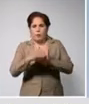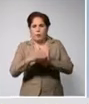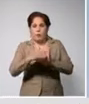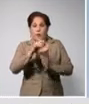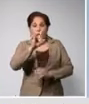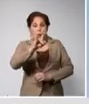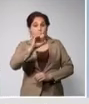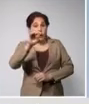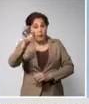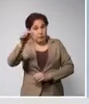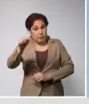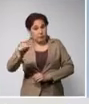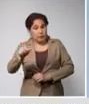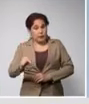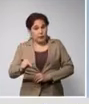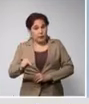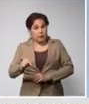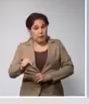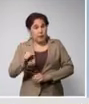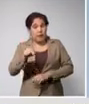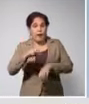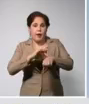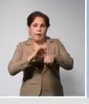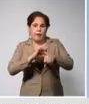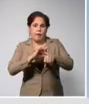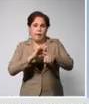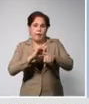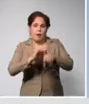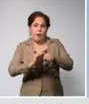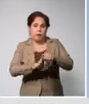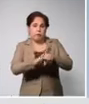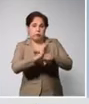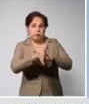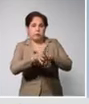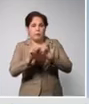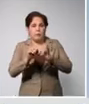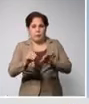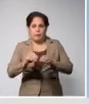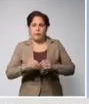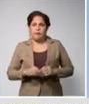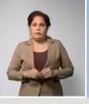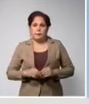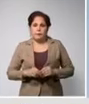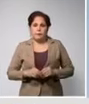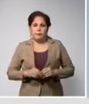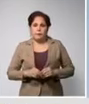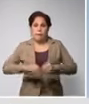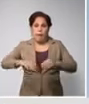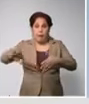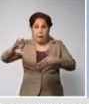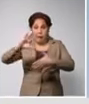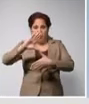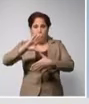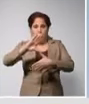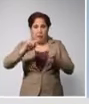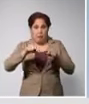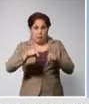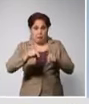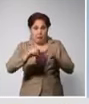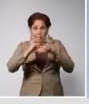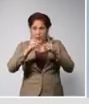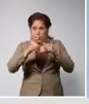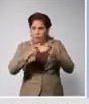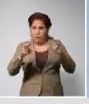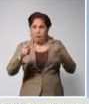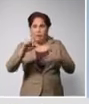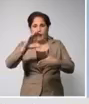54.588.890 personas que han tenido la COVID-19 en nuestra región, con